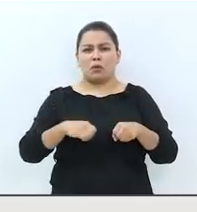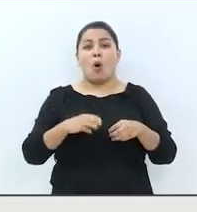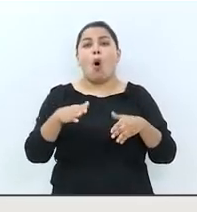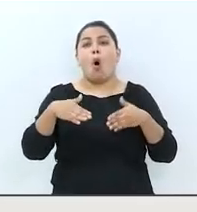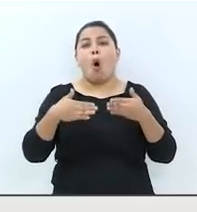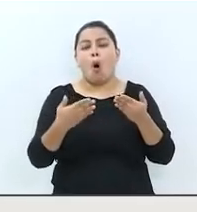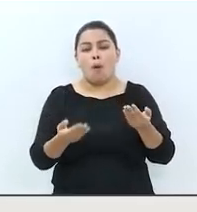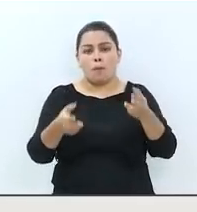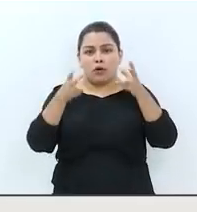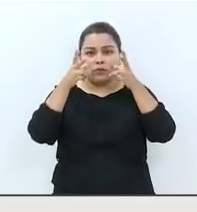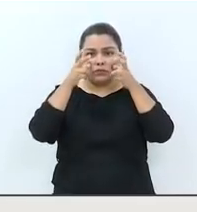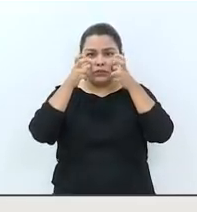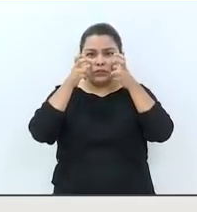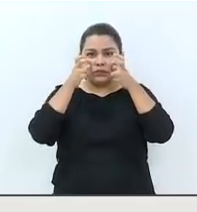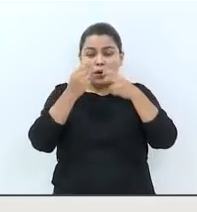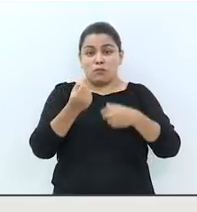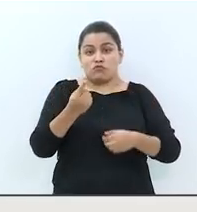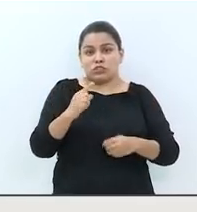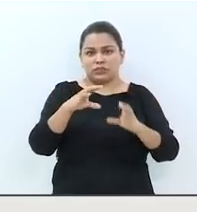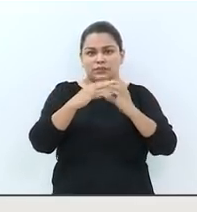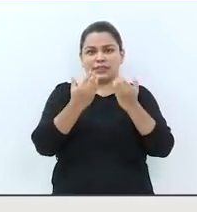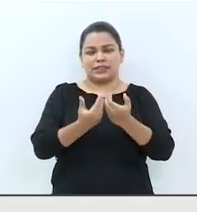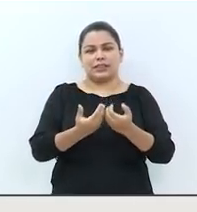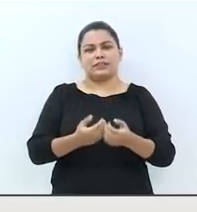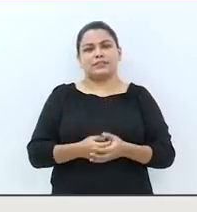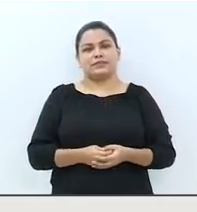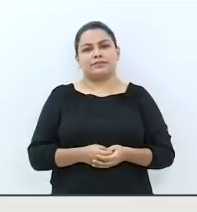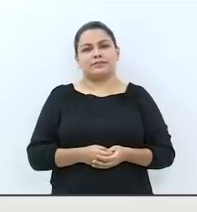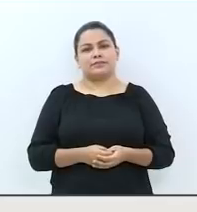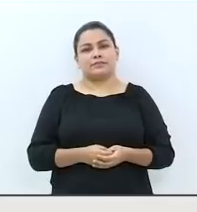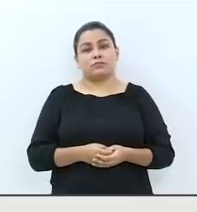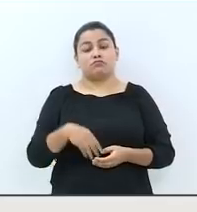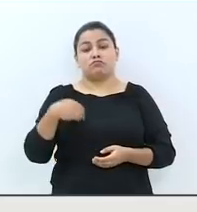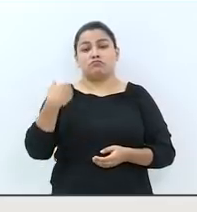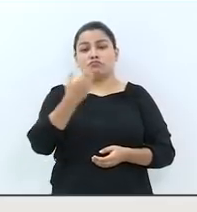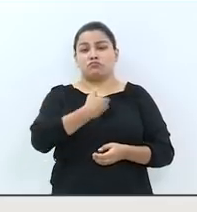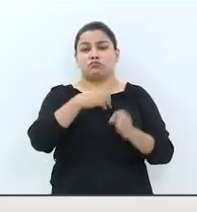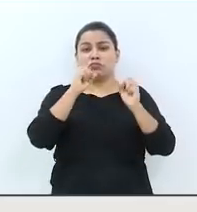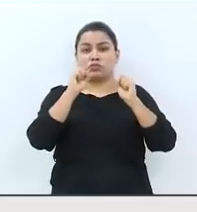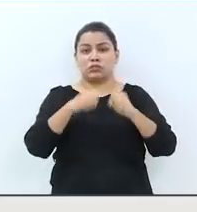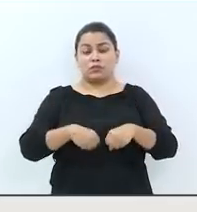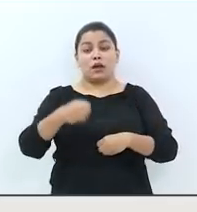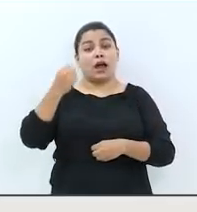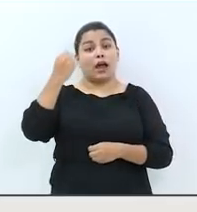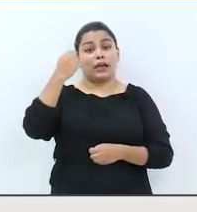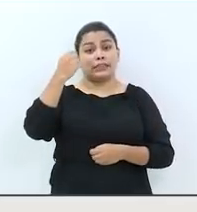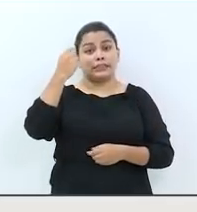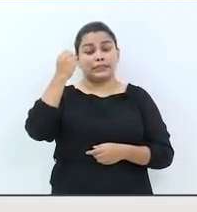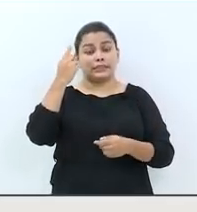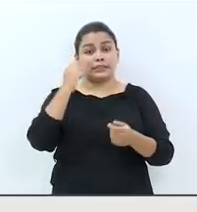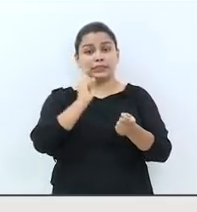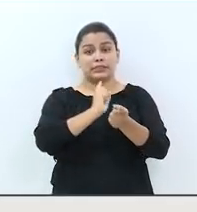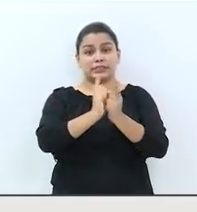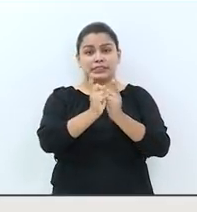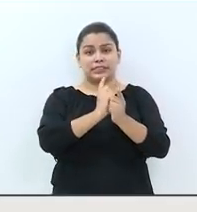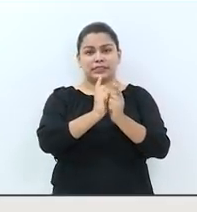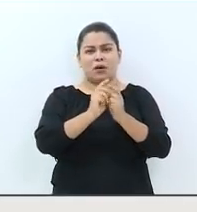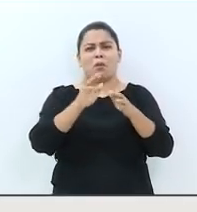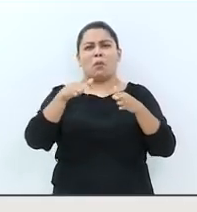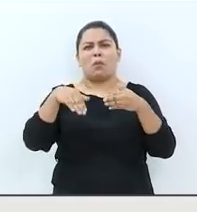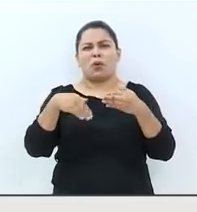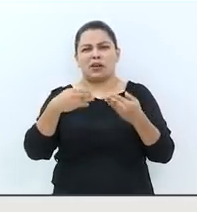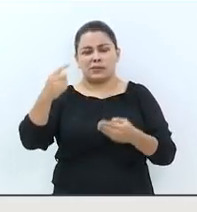a ver en la próxima sesión, nos permite a nosotras y a nosotros comprender y relacionar por qué es